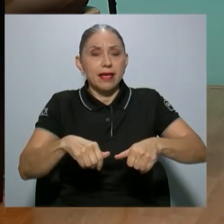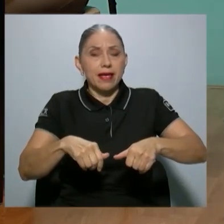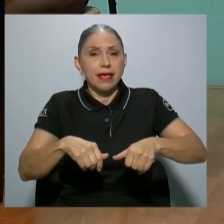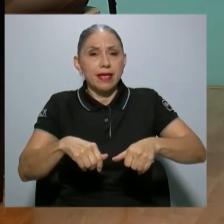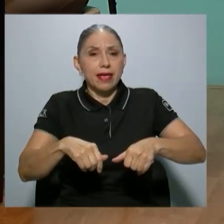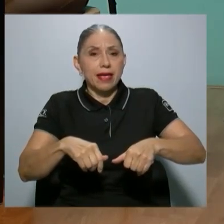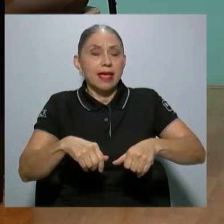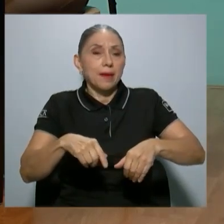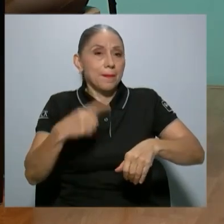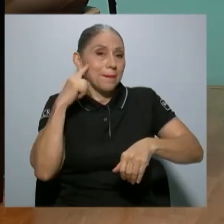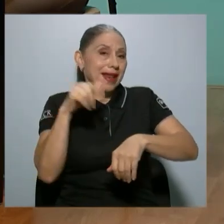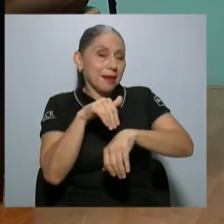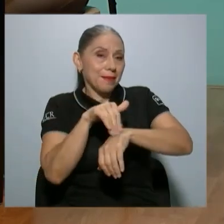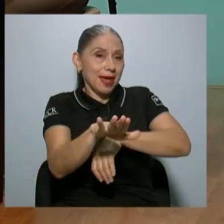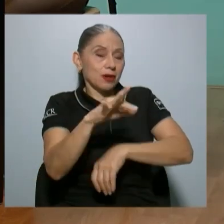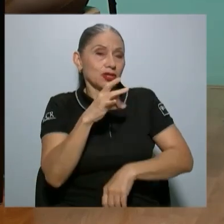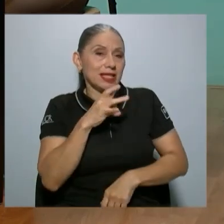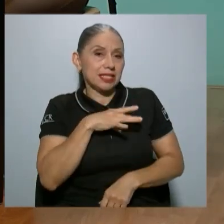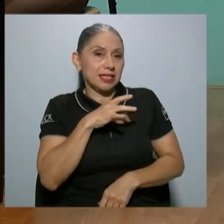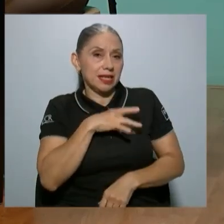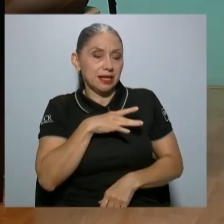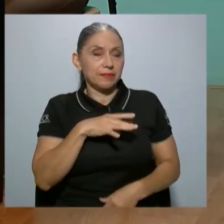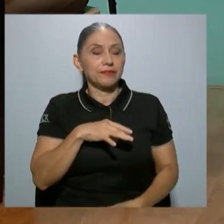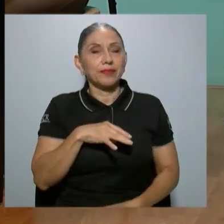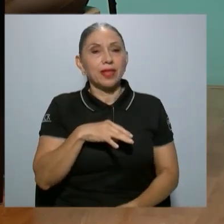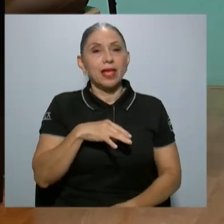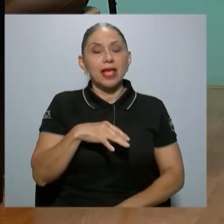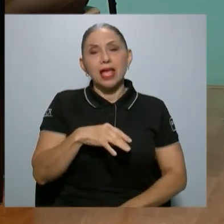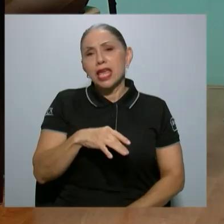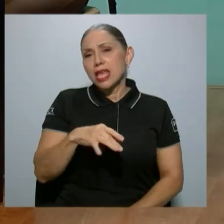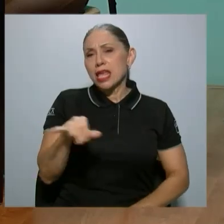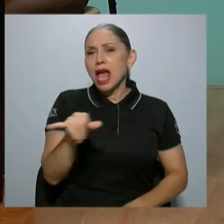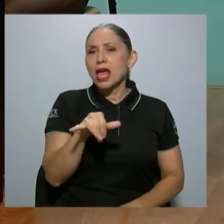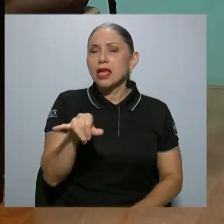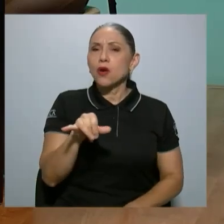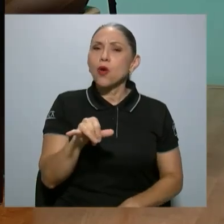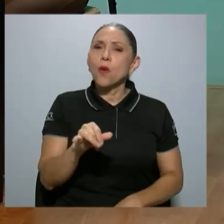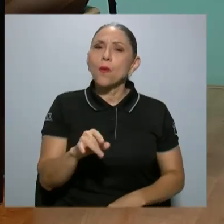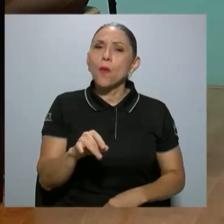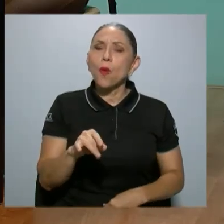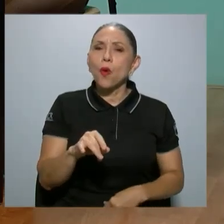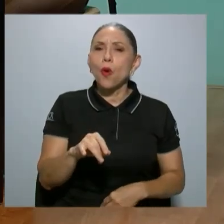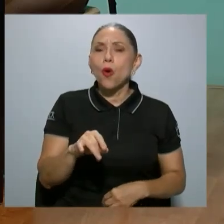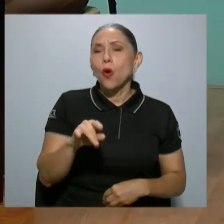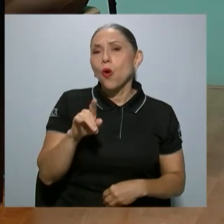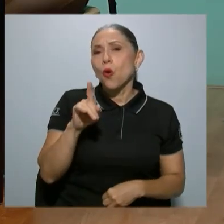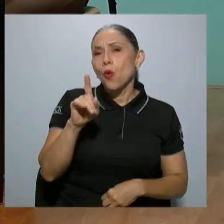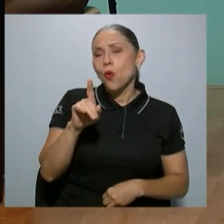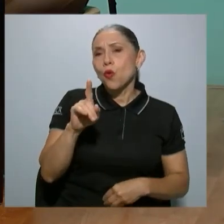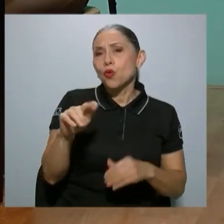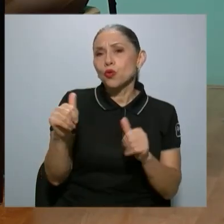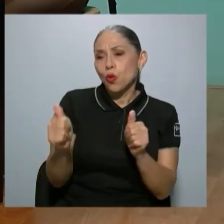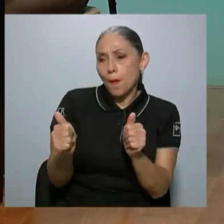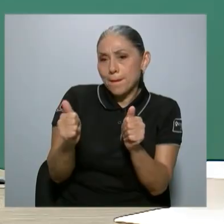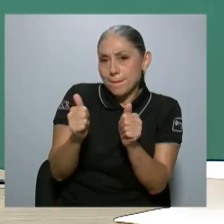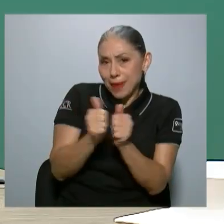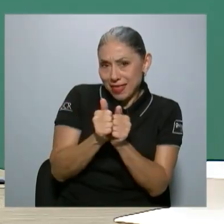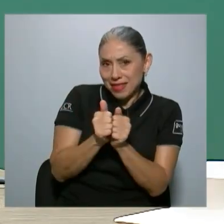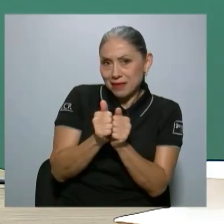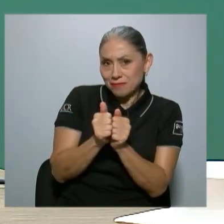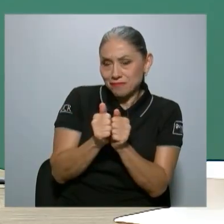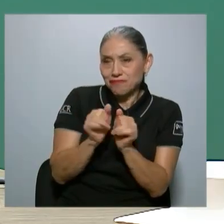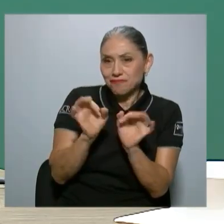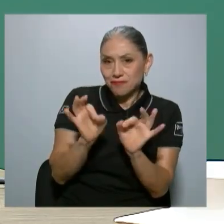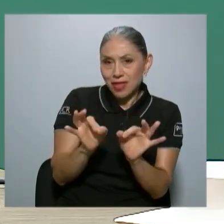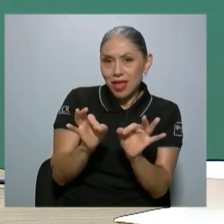eso ocurriera, y hay una especie de compadre hablado, porque don Rodrigo